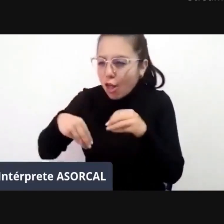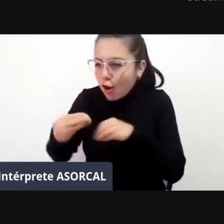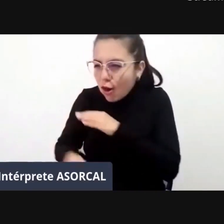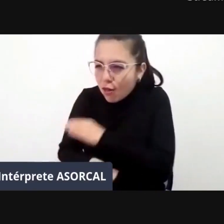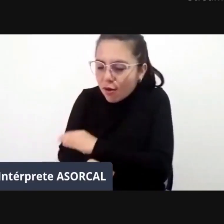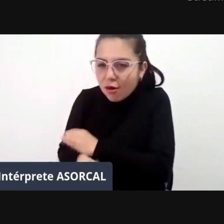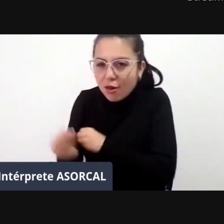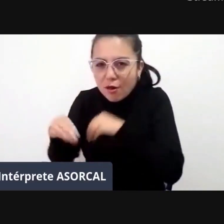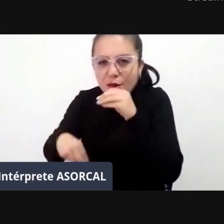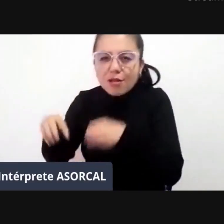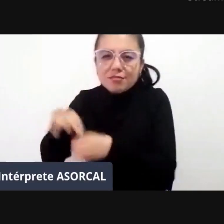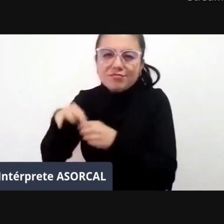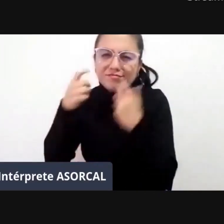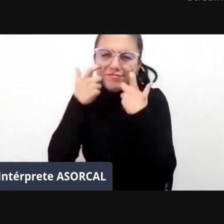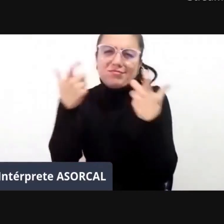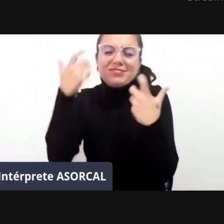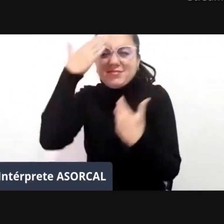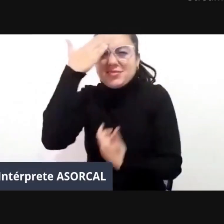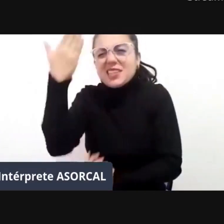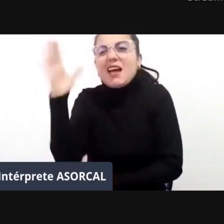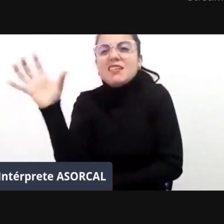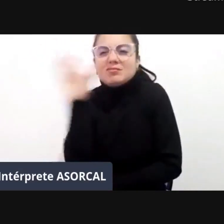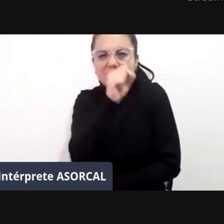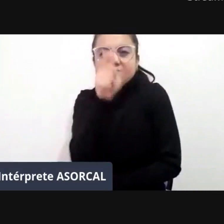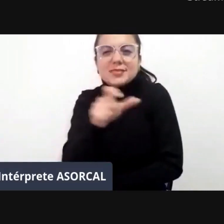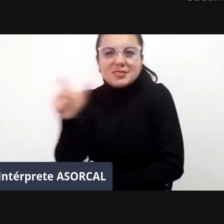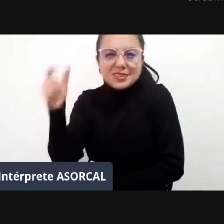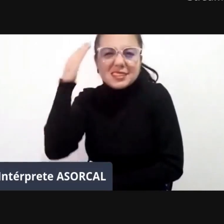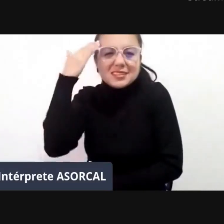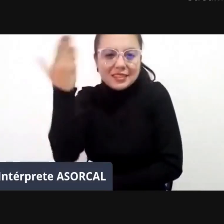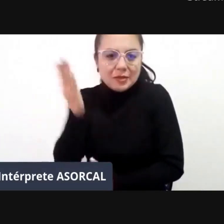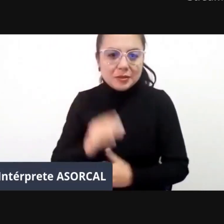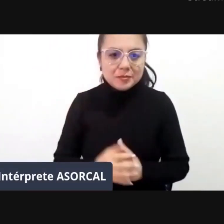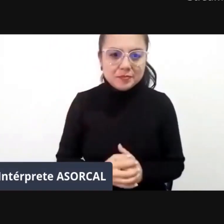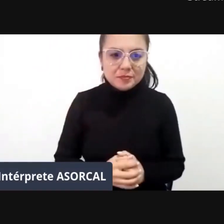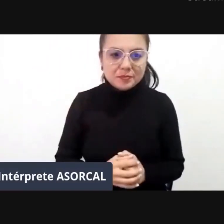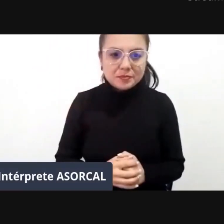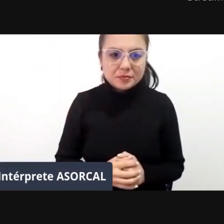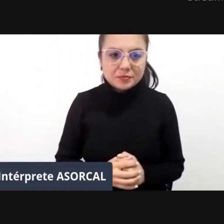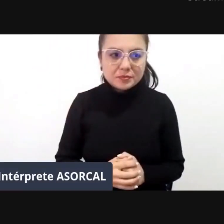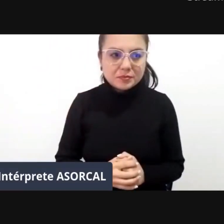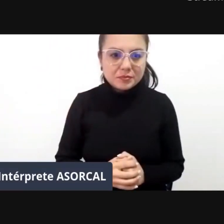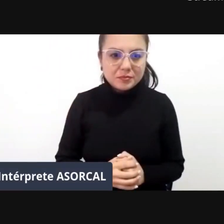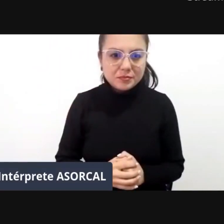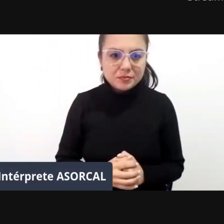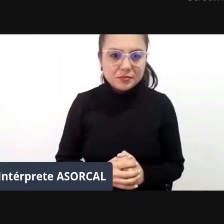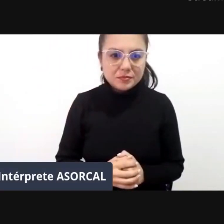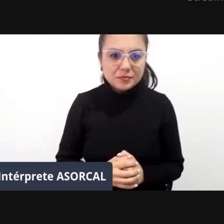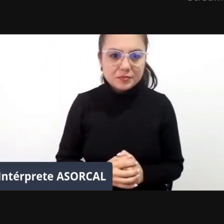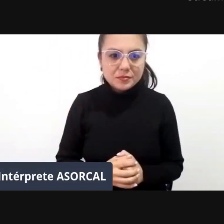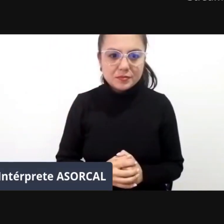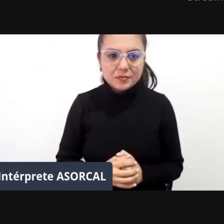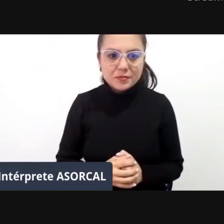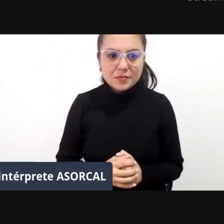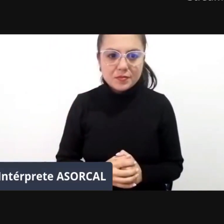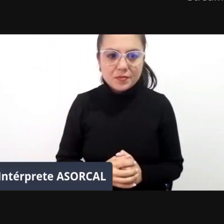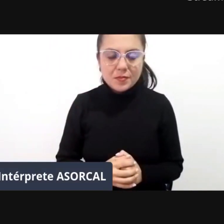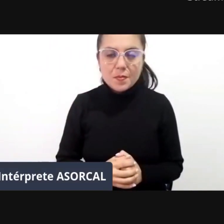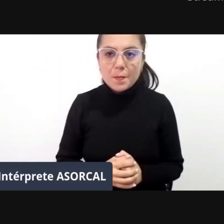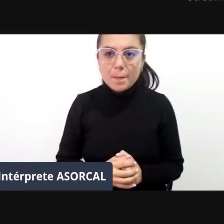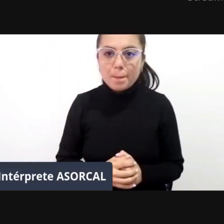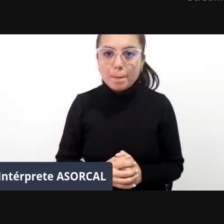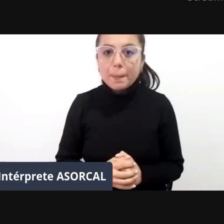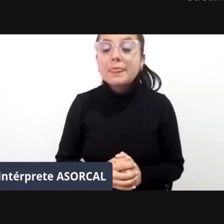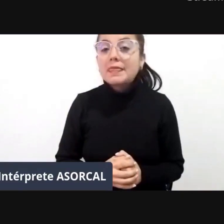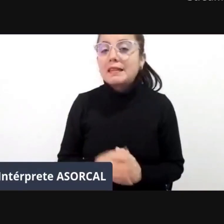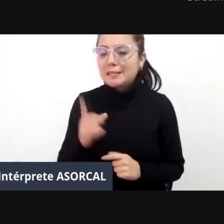conocido por todos. Cabe mencionar también como uno de los problemas más